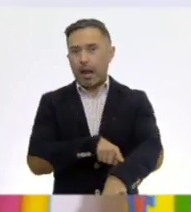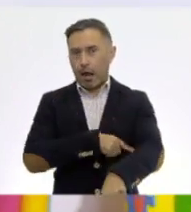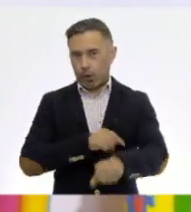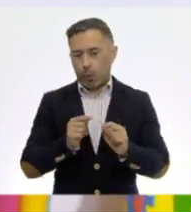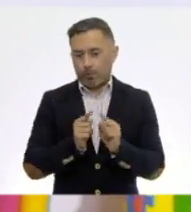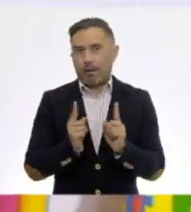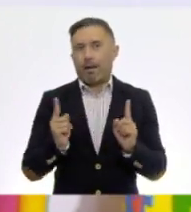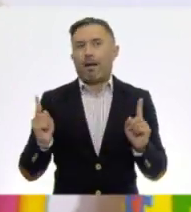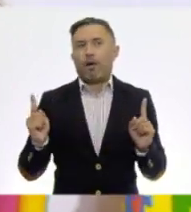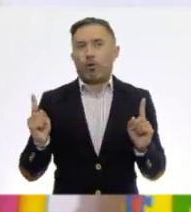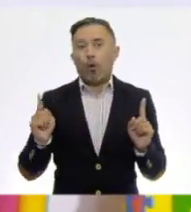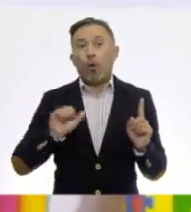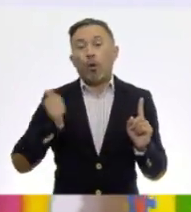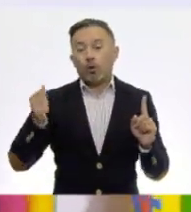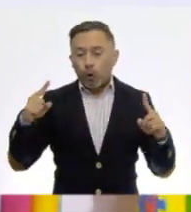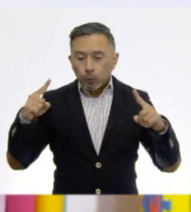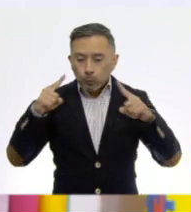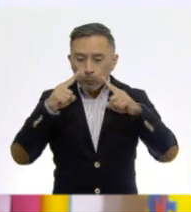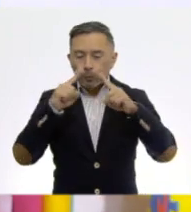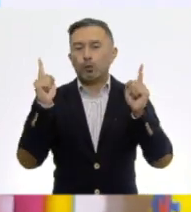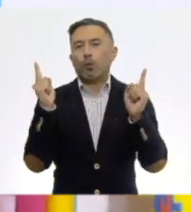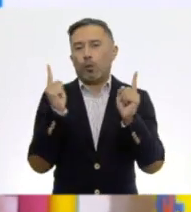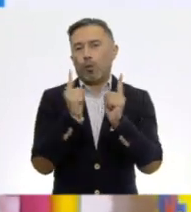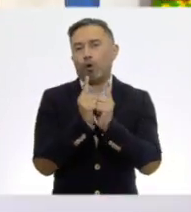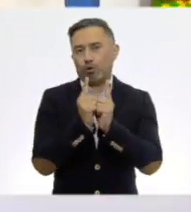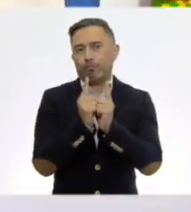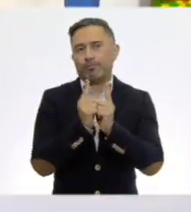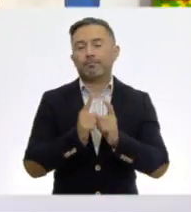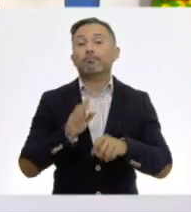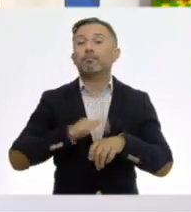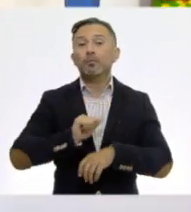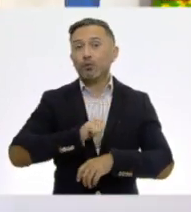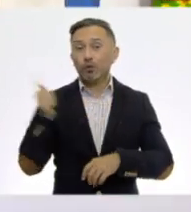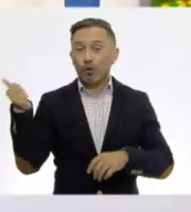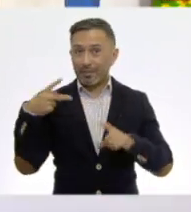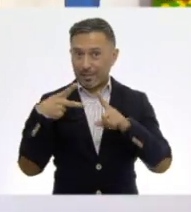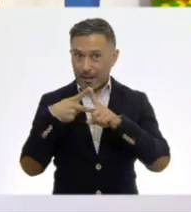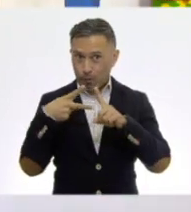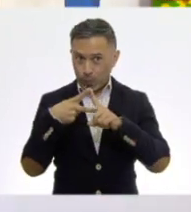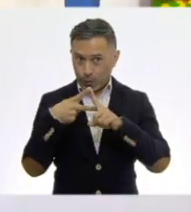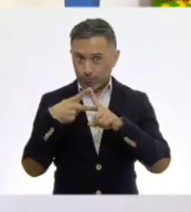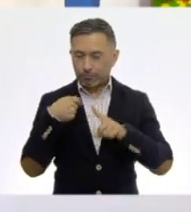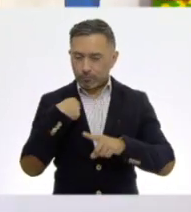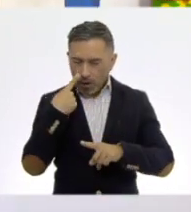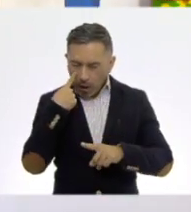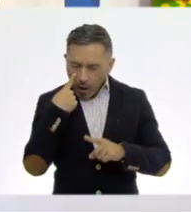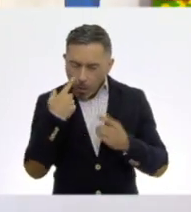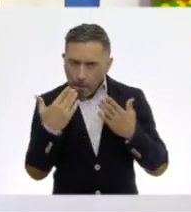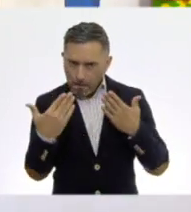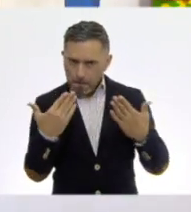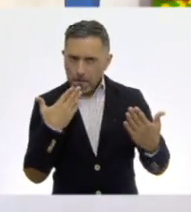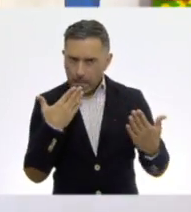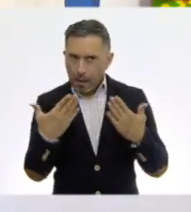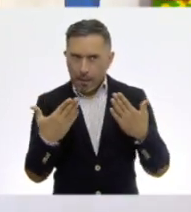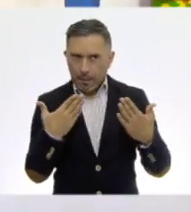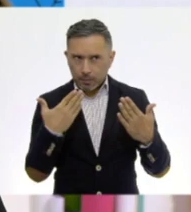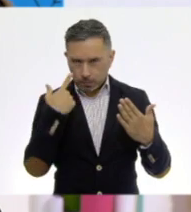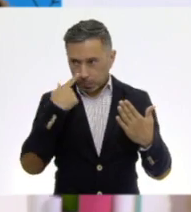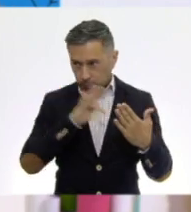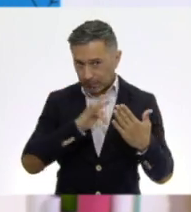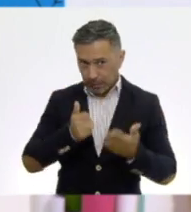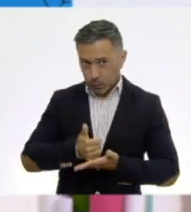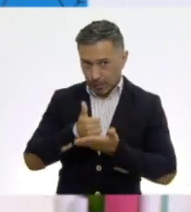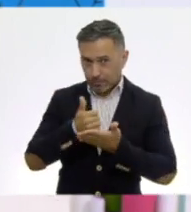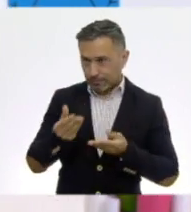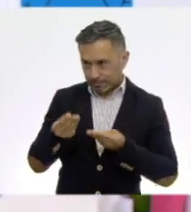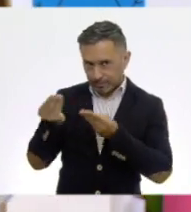lados más cortos. Y tenemos otro triángulo que si comparo, ¿lo puedes tomar? Sí. Observen, niñas